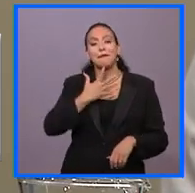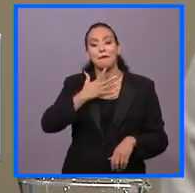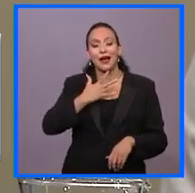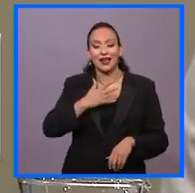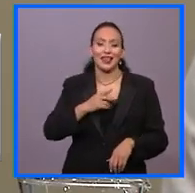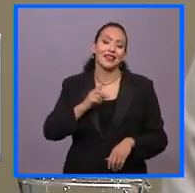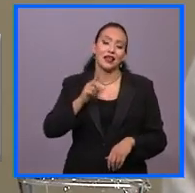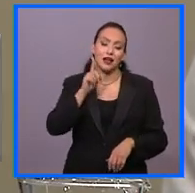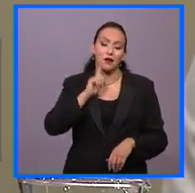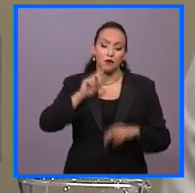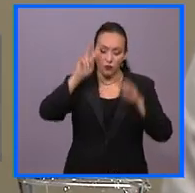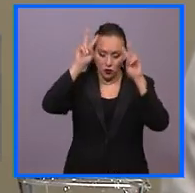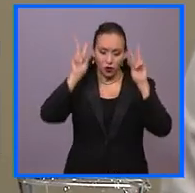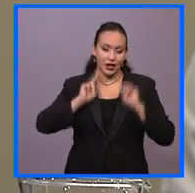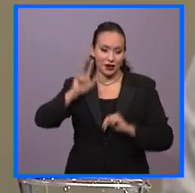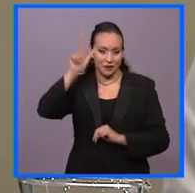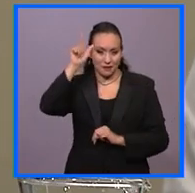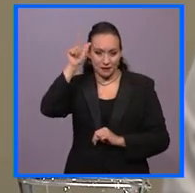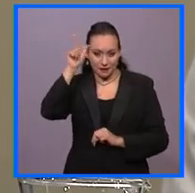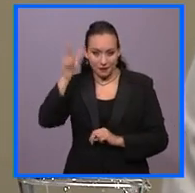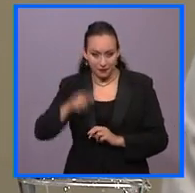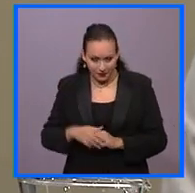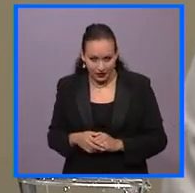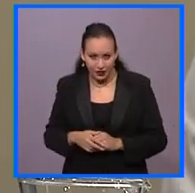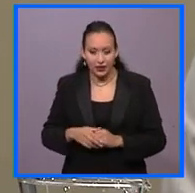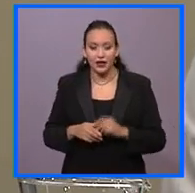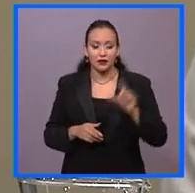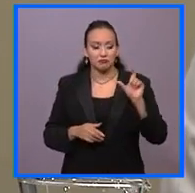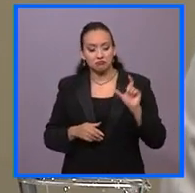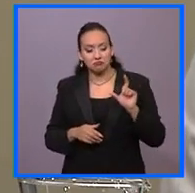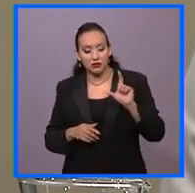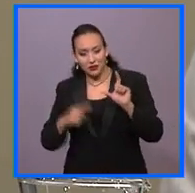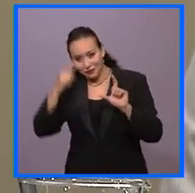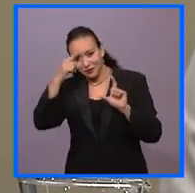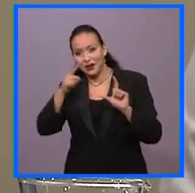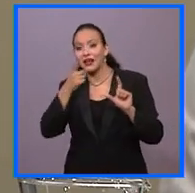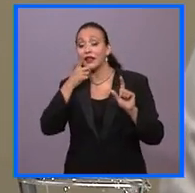sea, y al buen abogado se le conocía como aquel que es capaz de interponer buenos amparos.